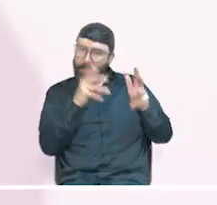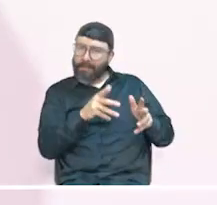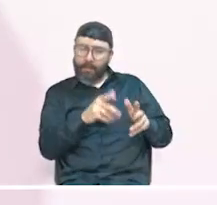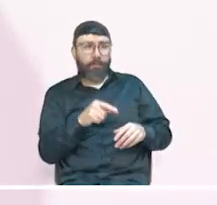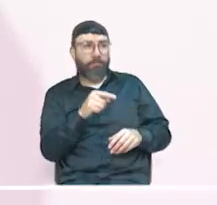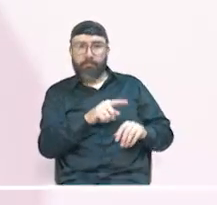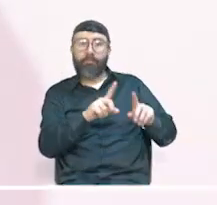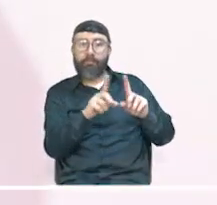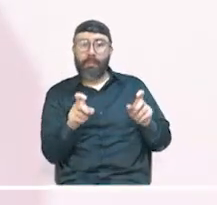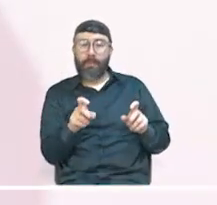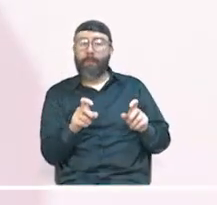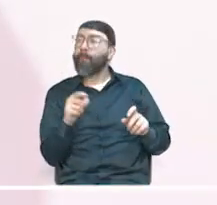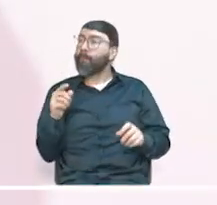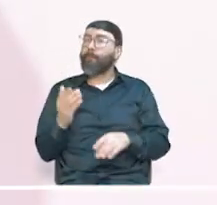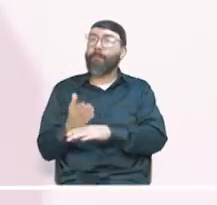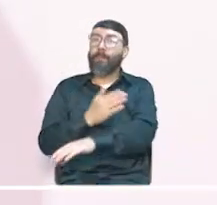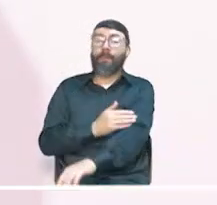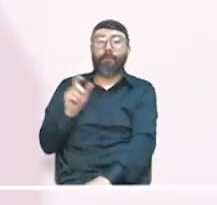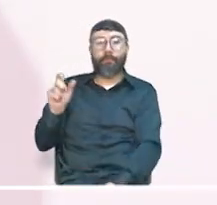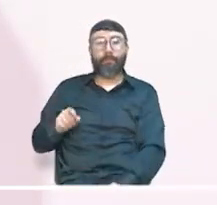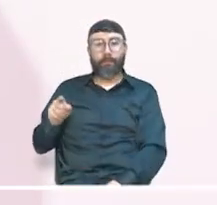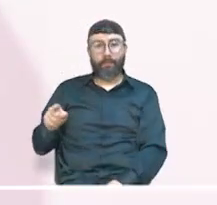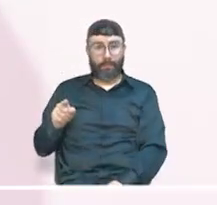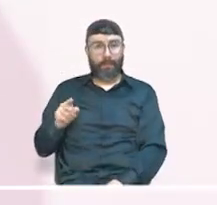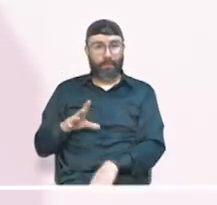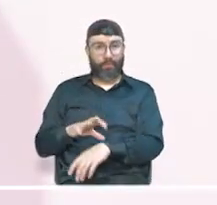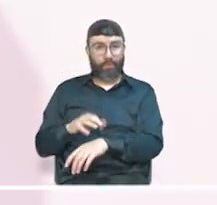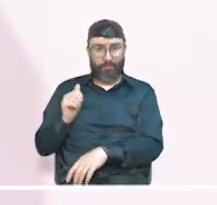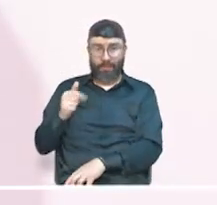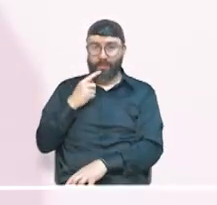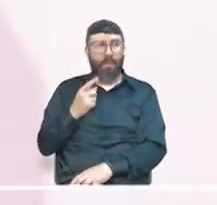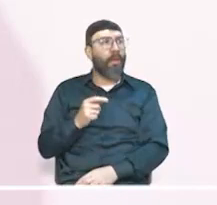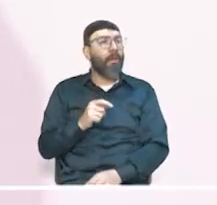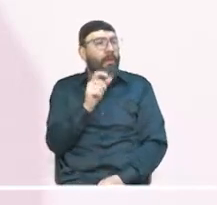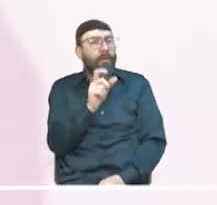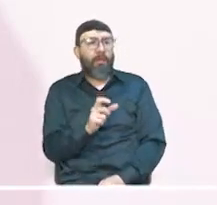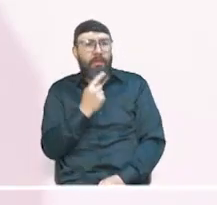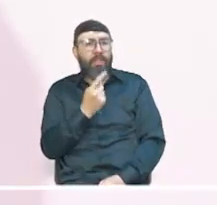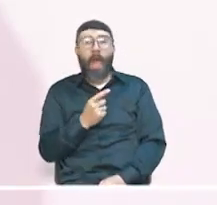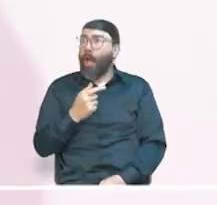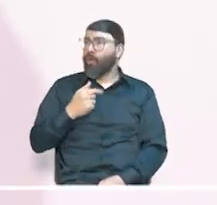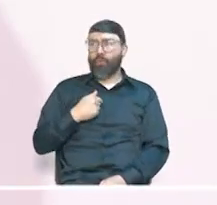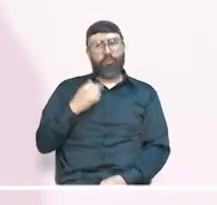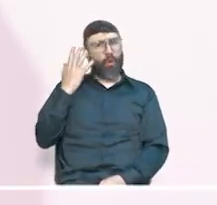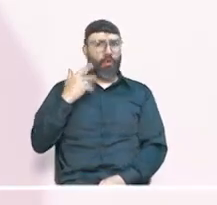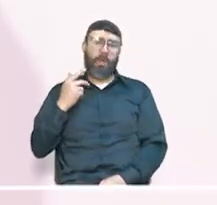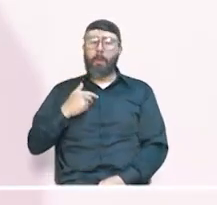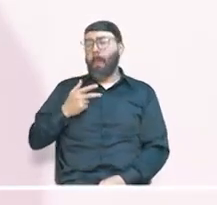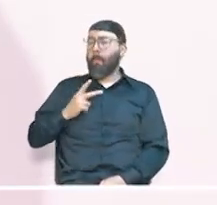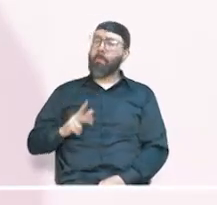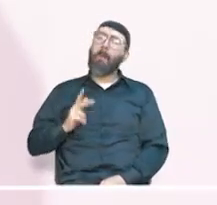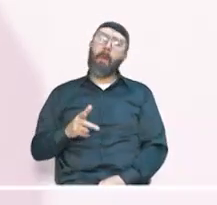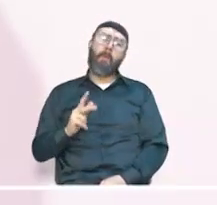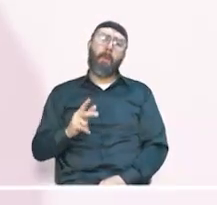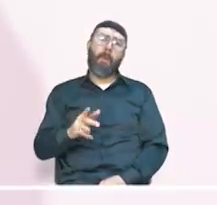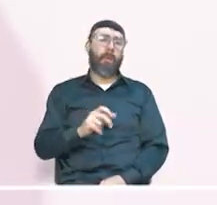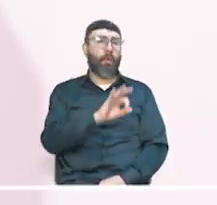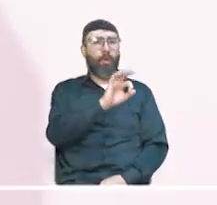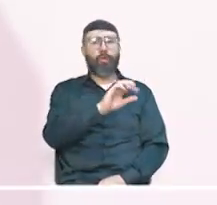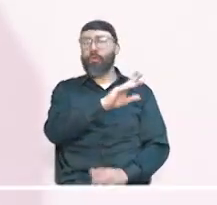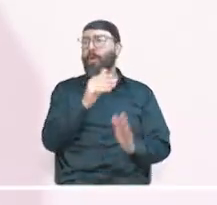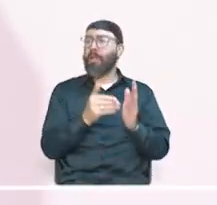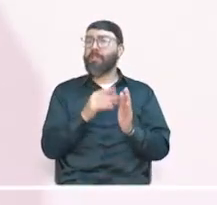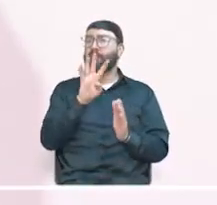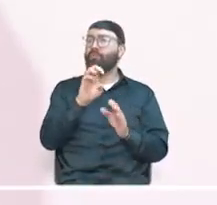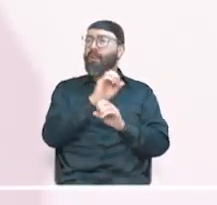también que tocaba el doctor es muchas veces la persona dice, no, es que yo camino mucho, yo salgo a caminar todos los días de 8 a 9 de la mañana,